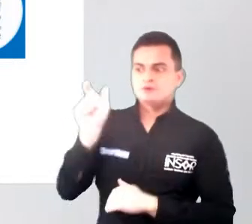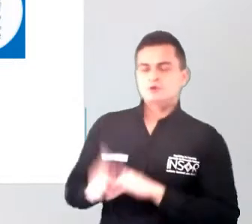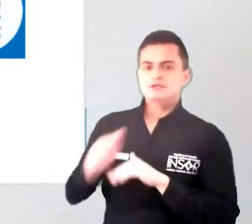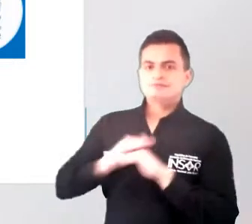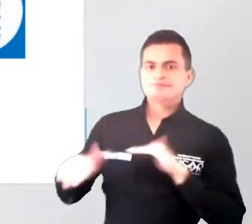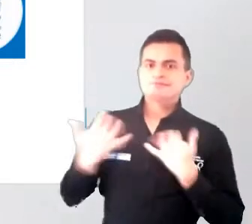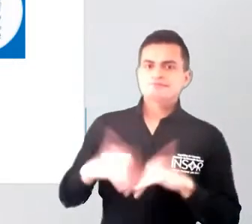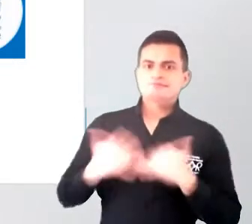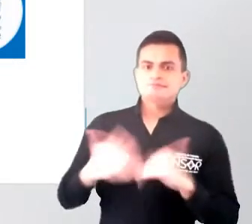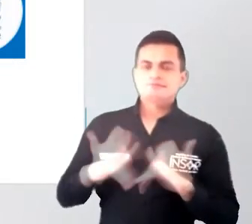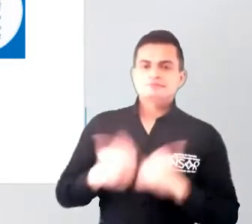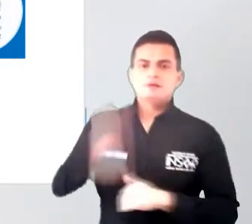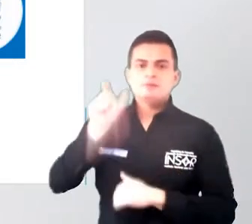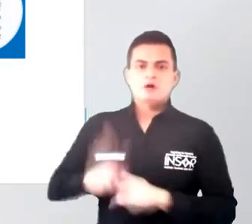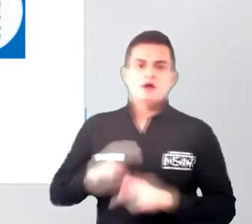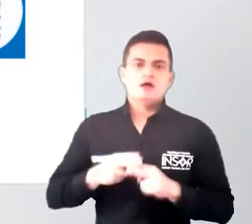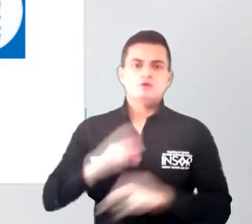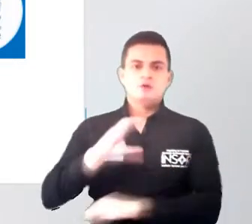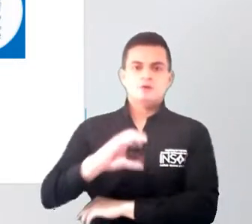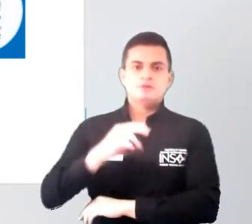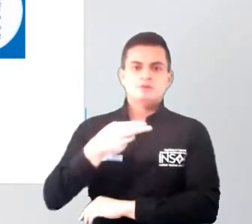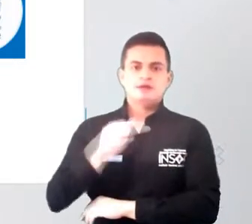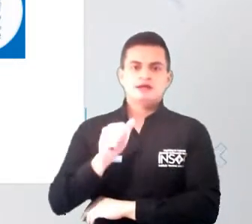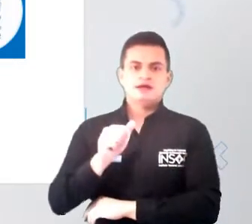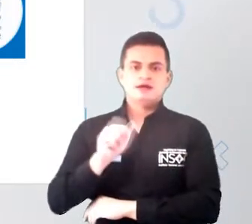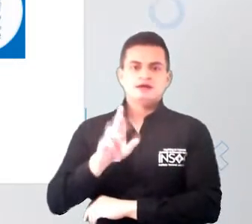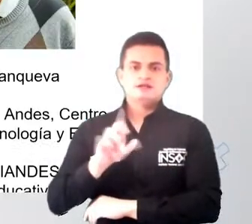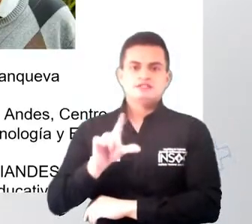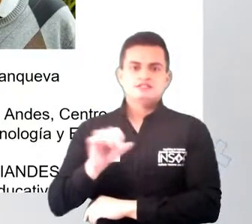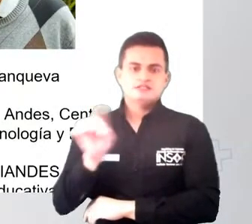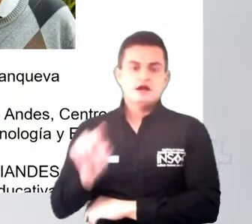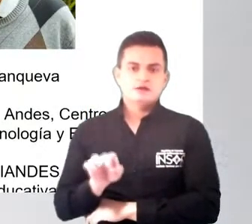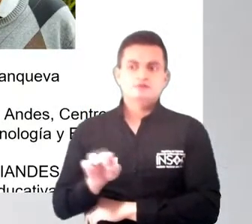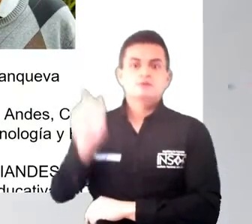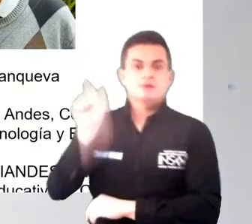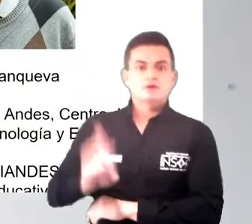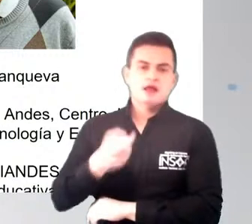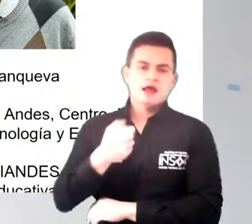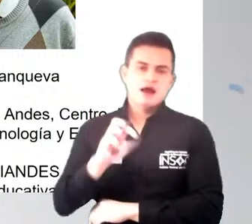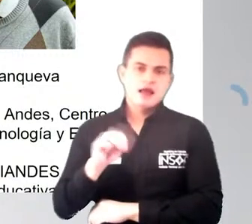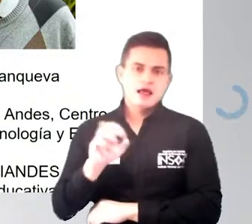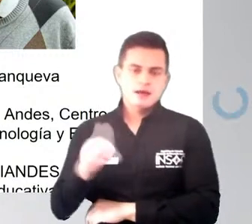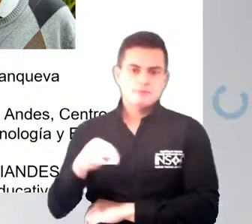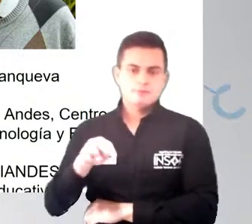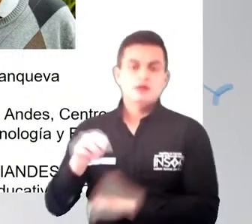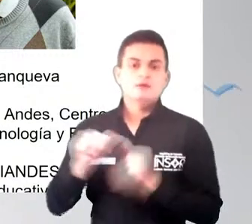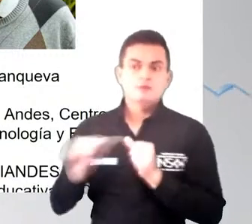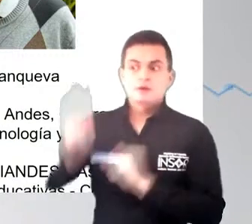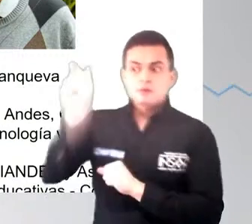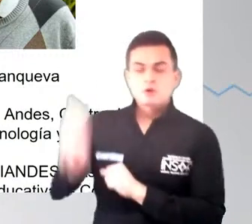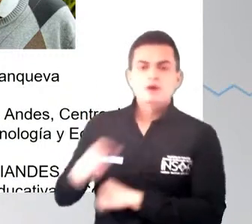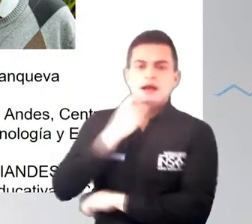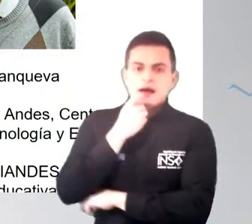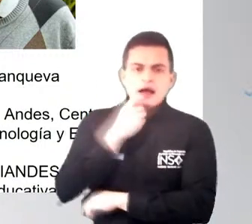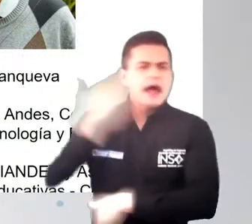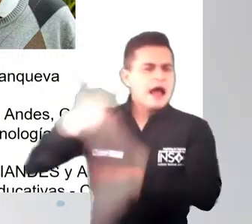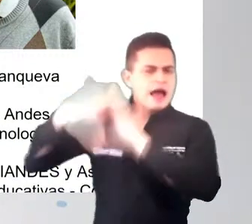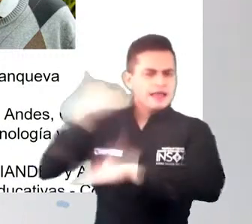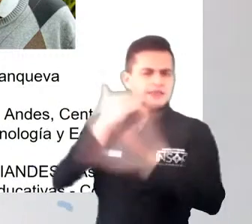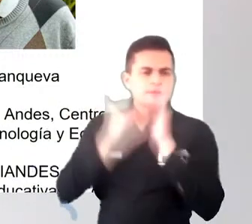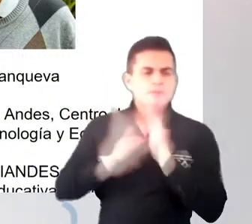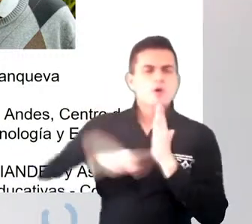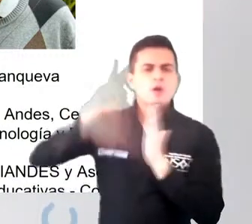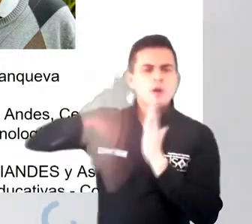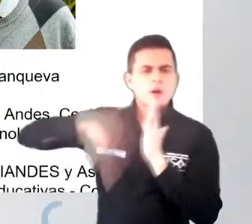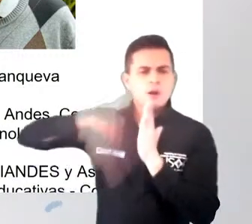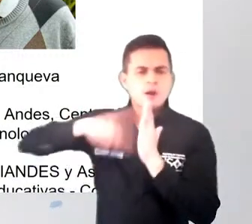Que es Charles Graham. Seguramente ustedes, cuando comenzaron a leer acerca de Blended,